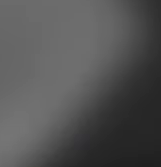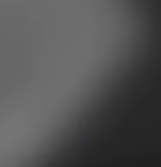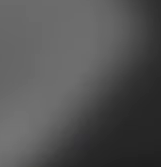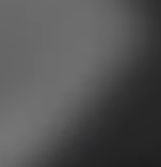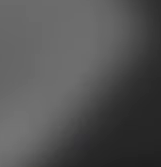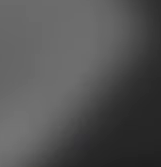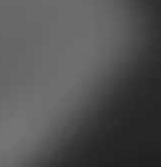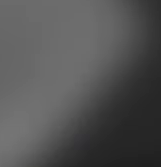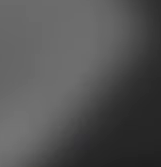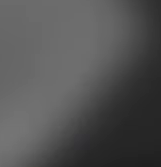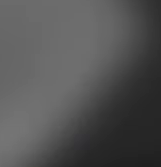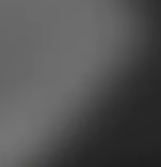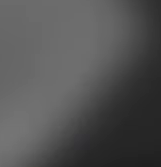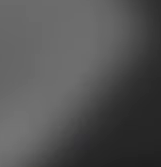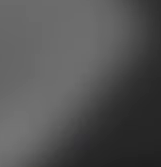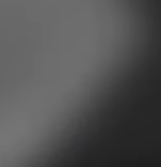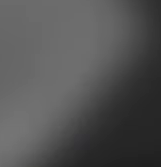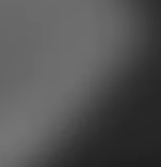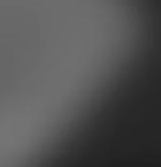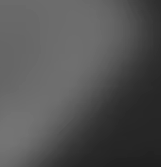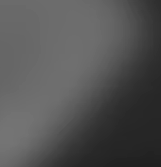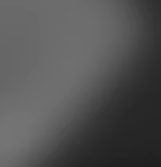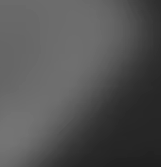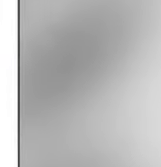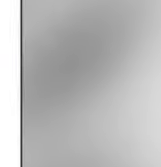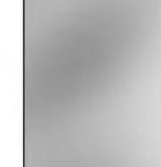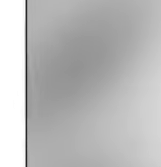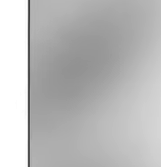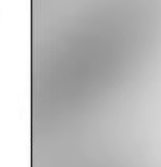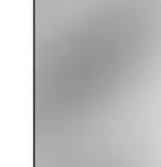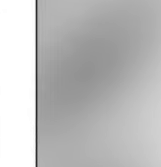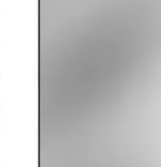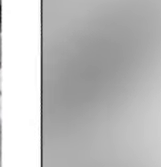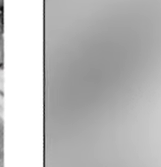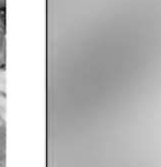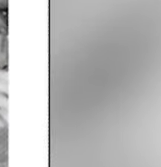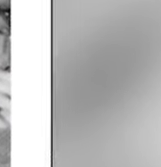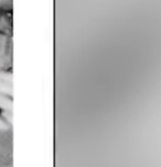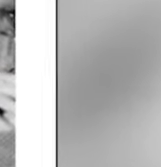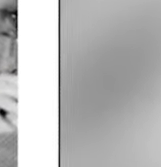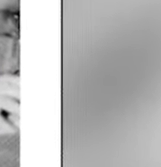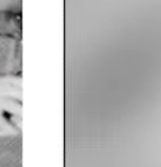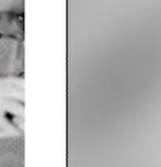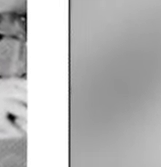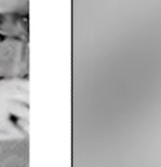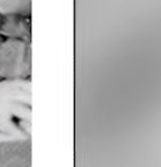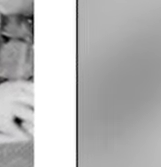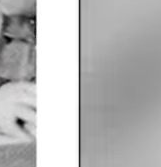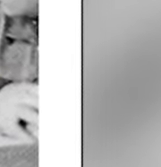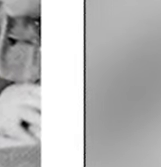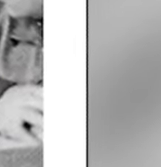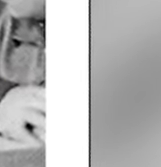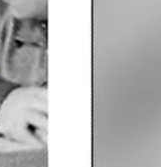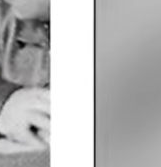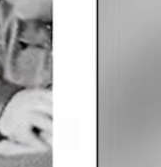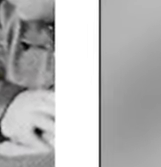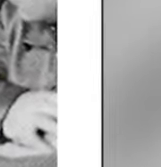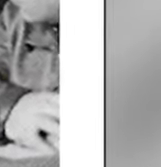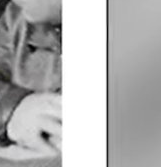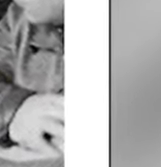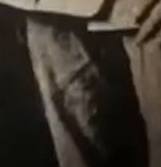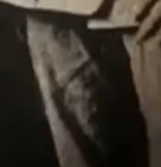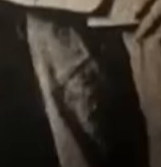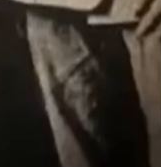una política modernizadora y democrática, estimuló la formación de organizaciones sindicales y renovó la administración